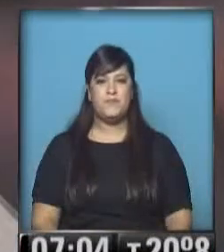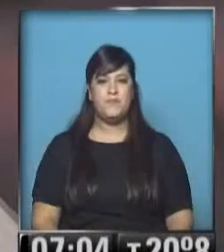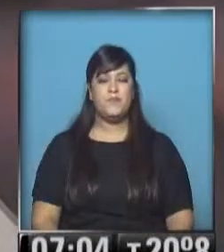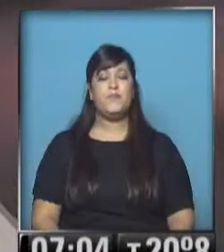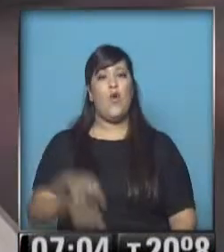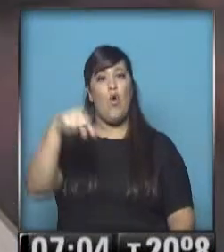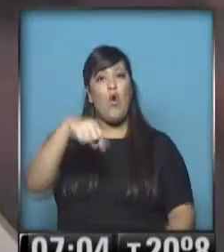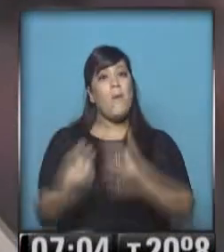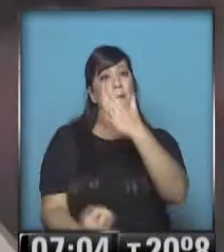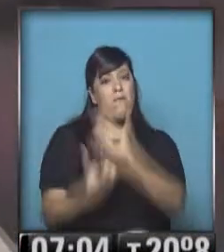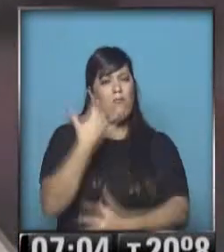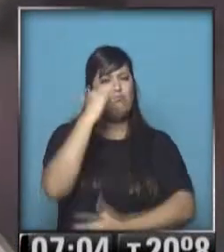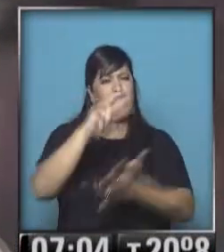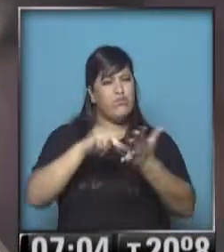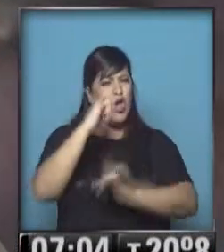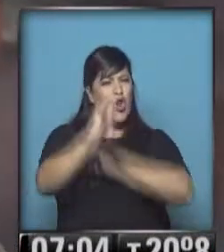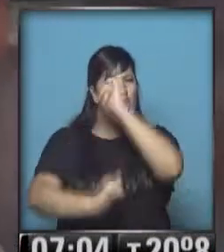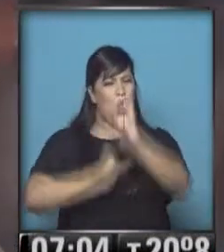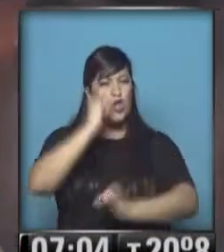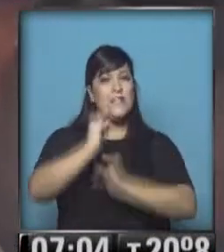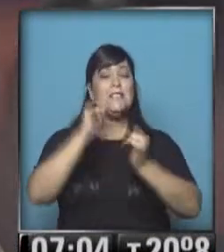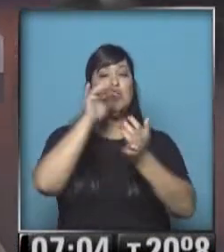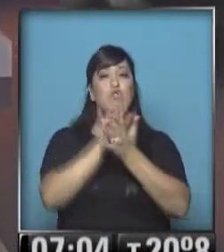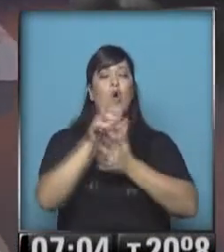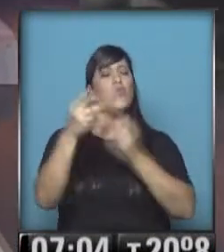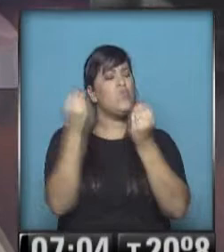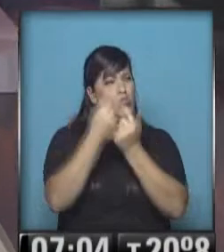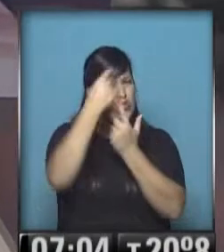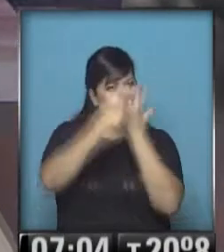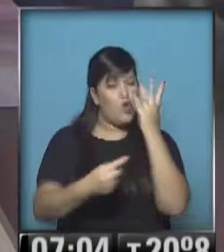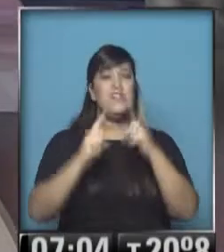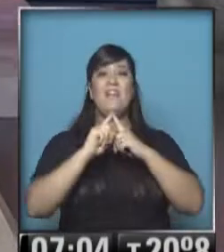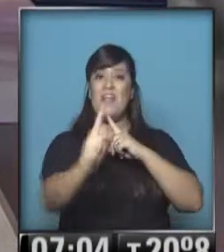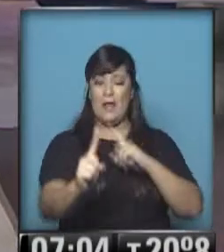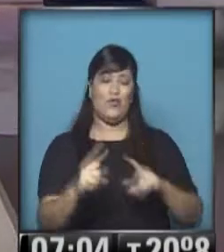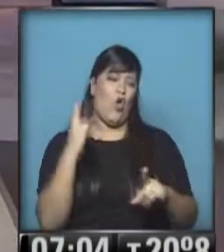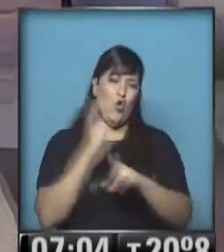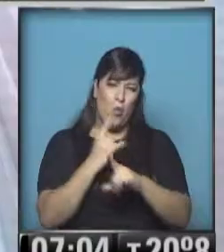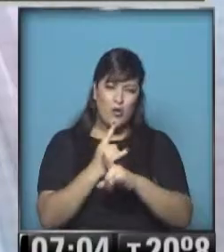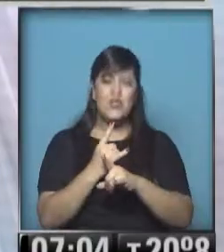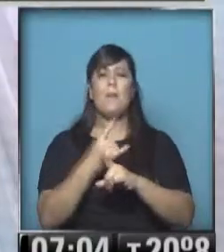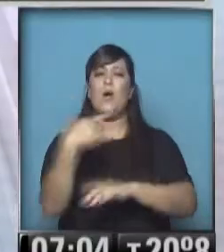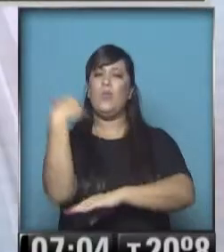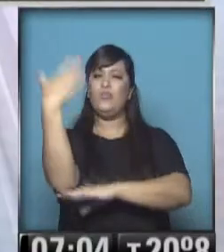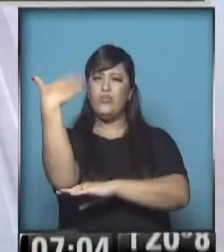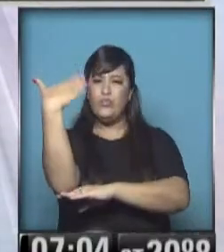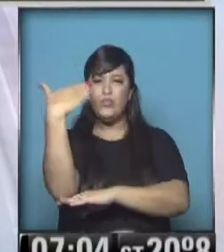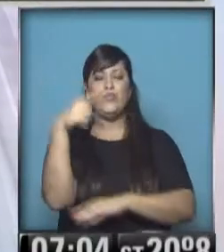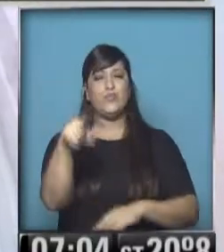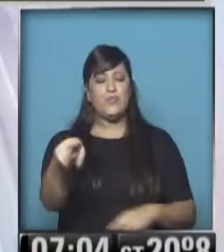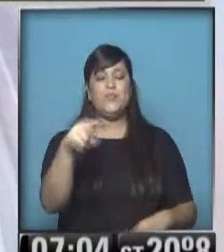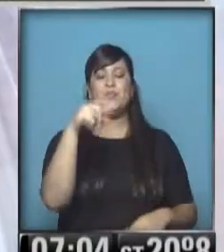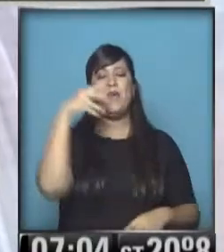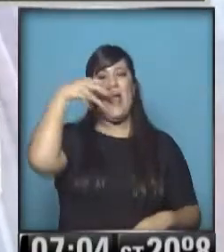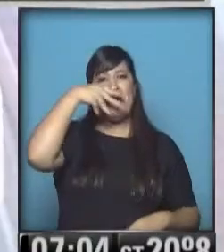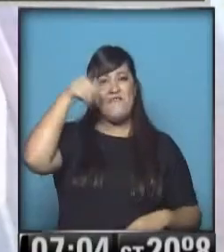Mañana de noticias, mañana de informaciones, tratamiento en vivo de muchas de ellas. Bueno, habitual la conferencia de prensa que brinda el jefe de gabinete